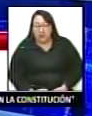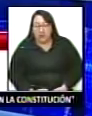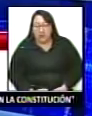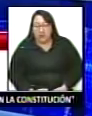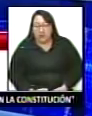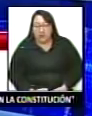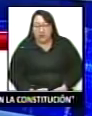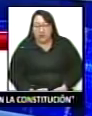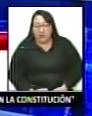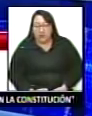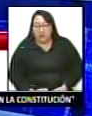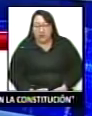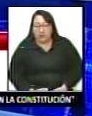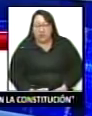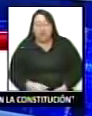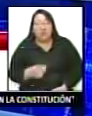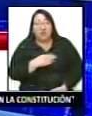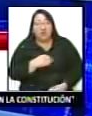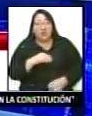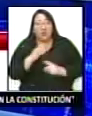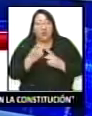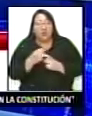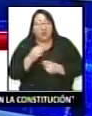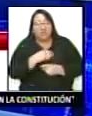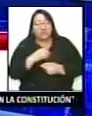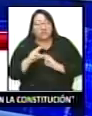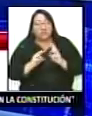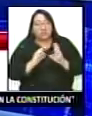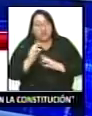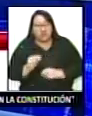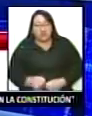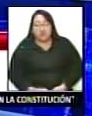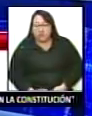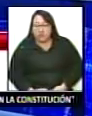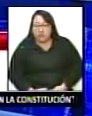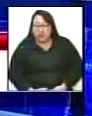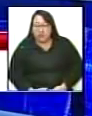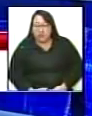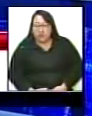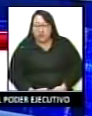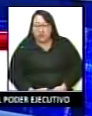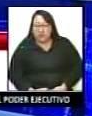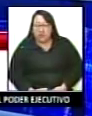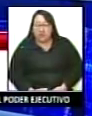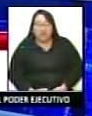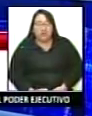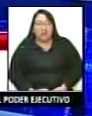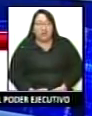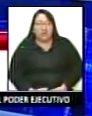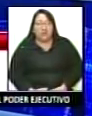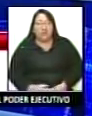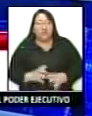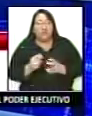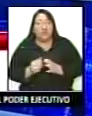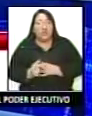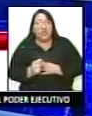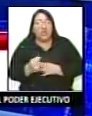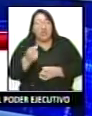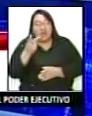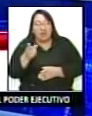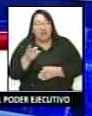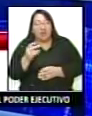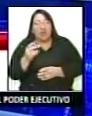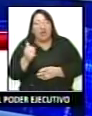del Ministerio de Cultura, del Ministerio de Relaciones Exteriores, de la Asociación de Guías del Perú, agencias